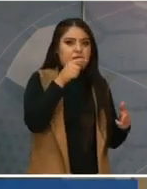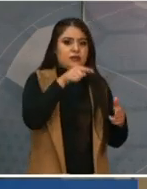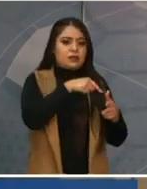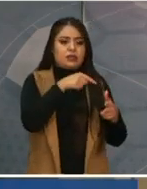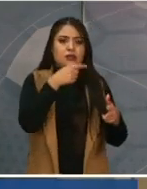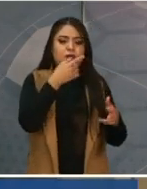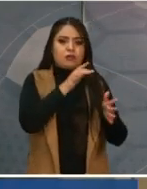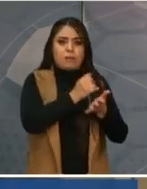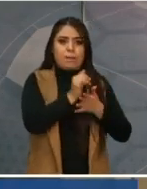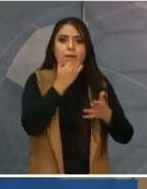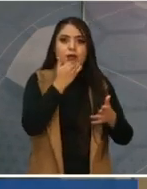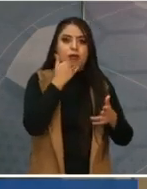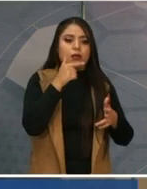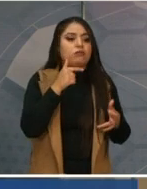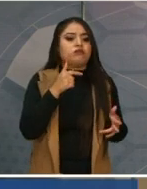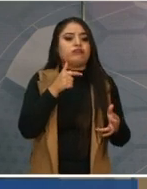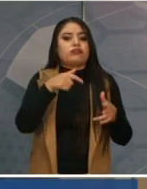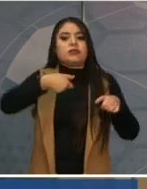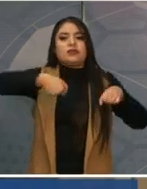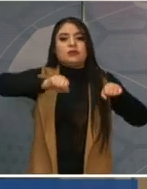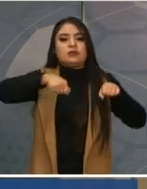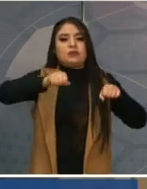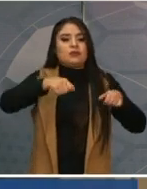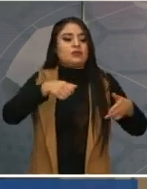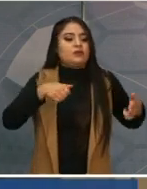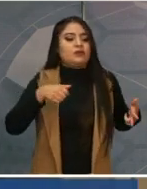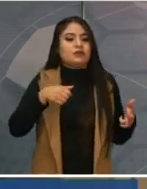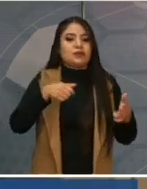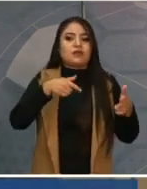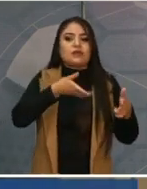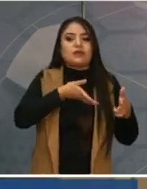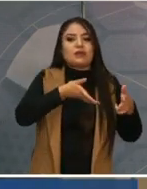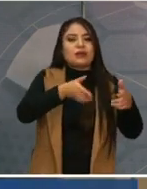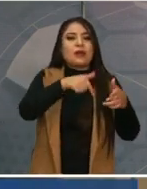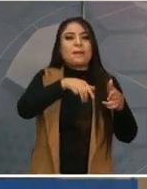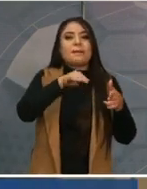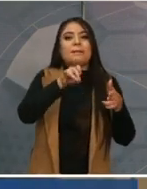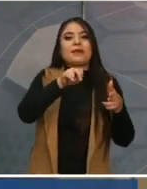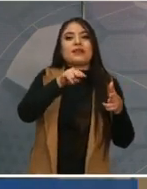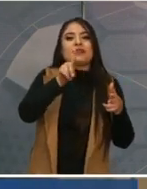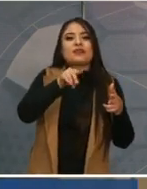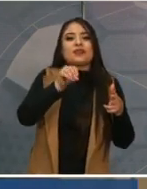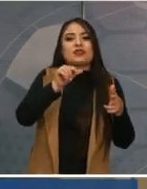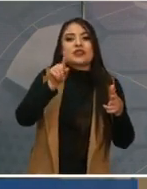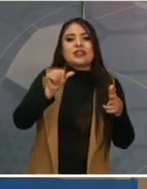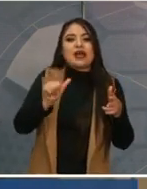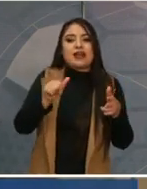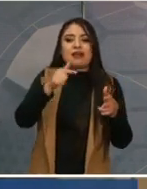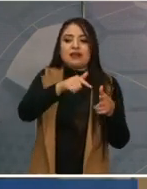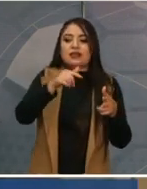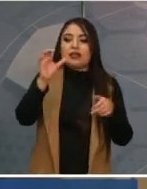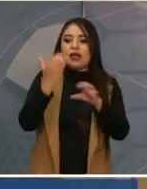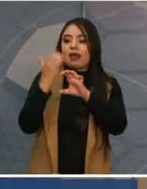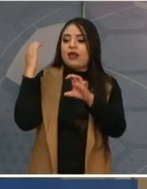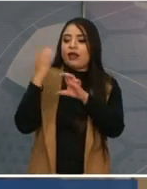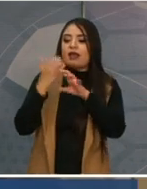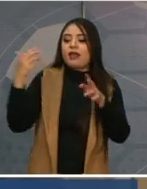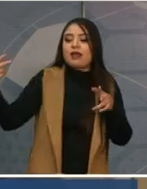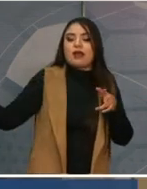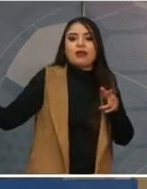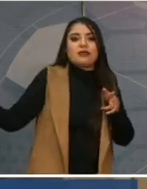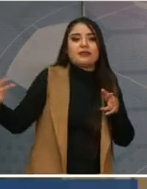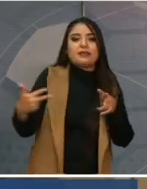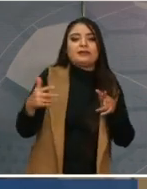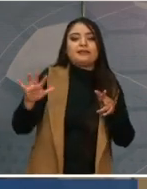por la que viene haciendo Narciso Mendoza. Él iba por Narciso Mendoza y el camión venía por la que viene siendo